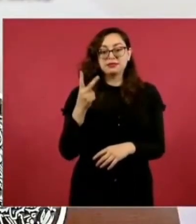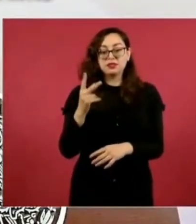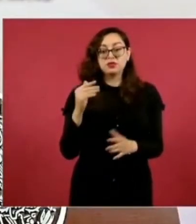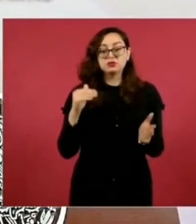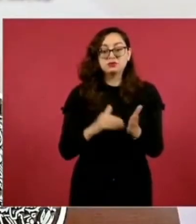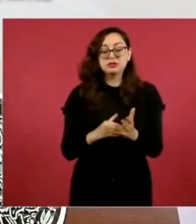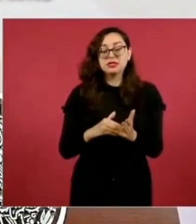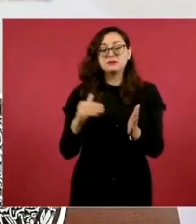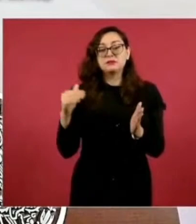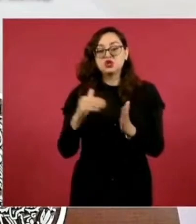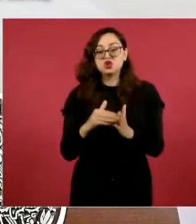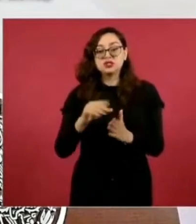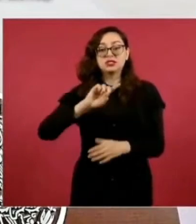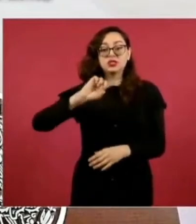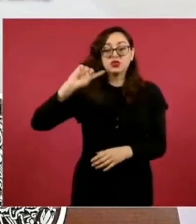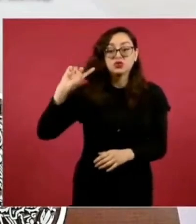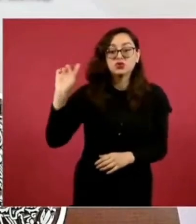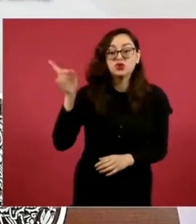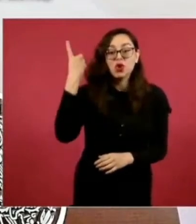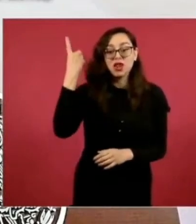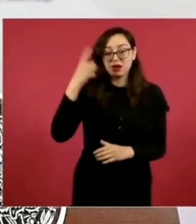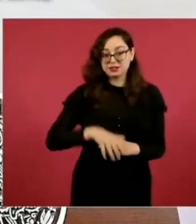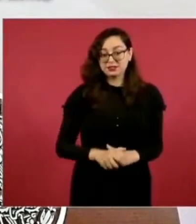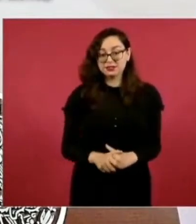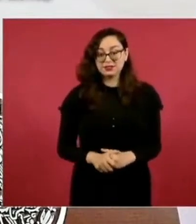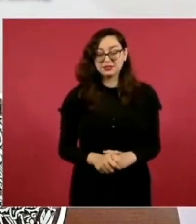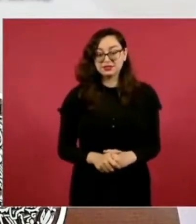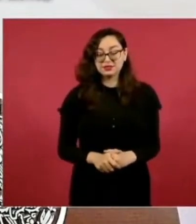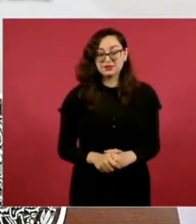222,000 millones de dólares.